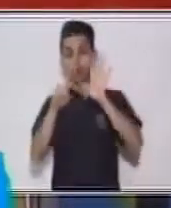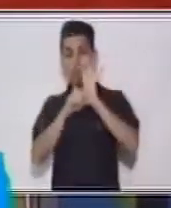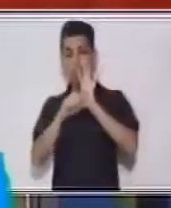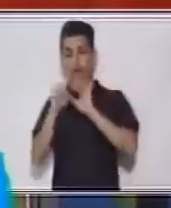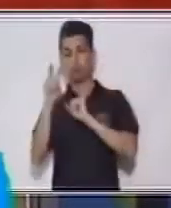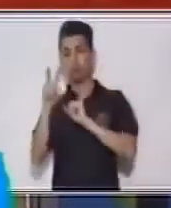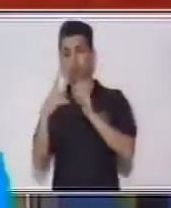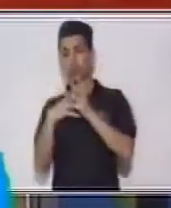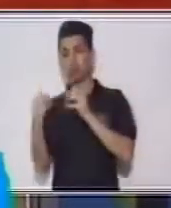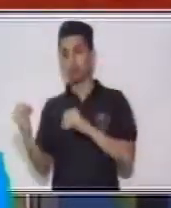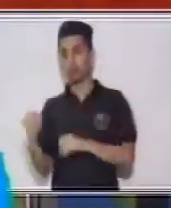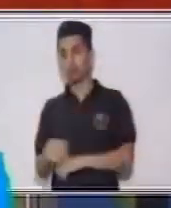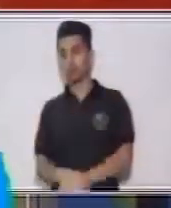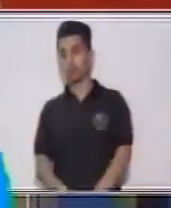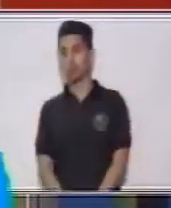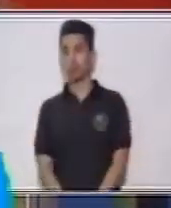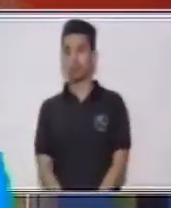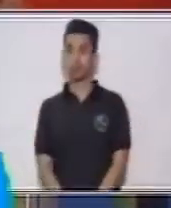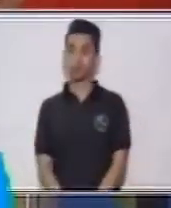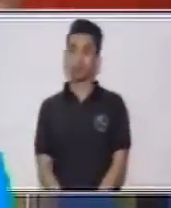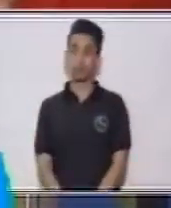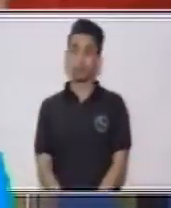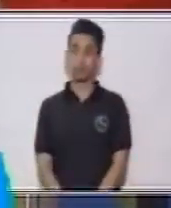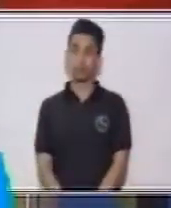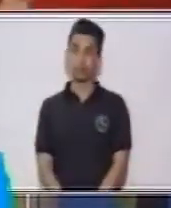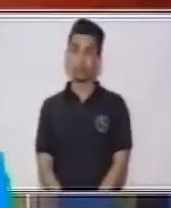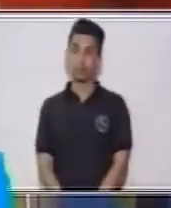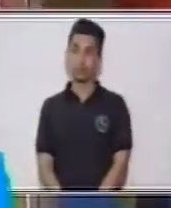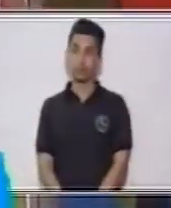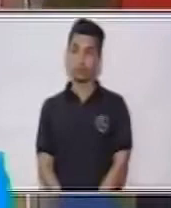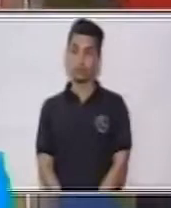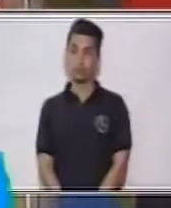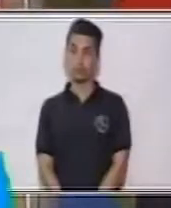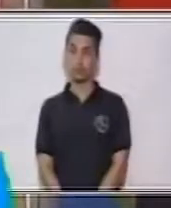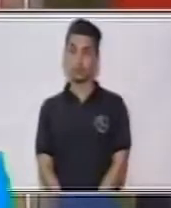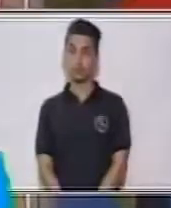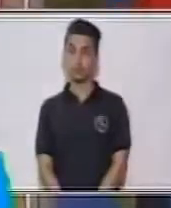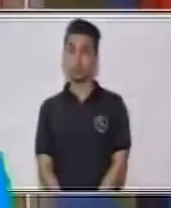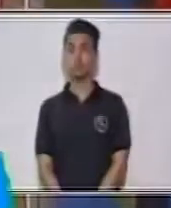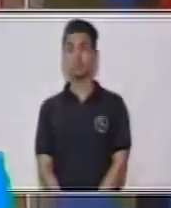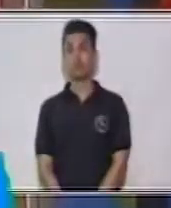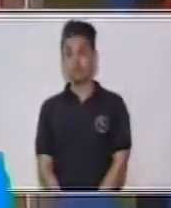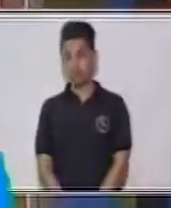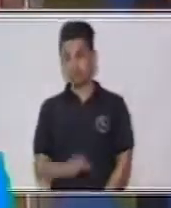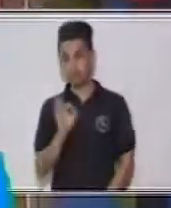cuánto sería 8 menos 2 muy bien